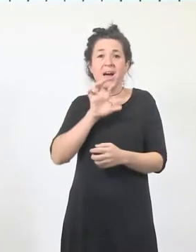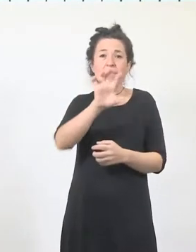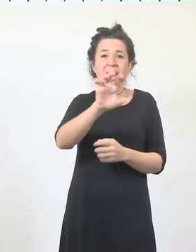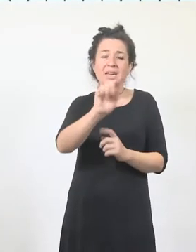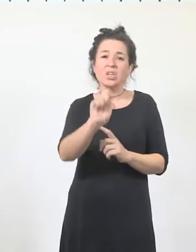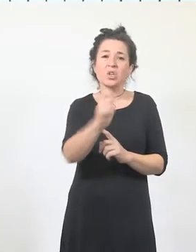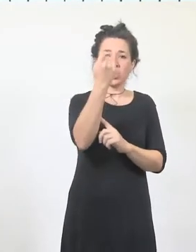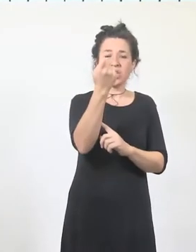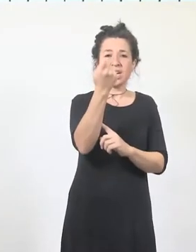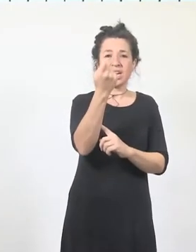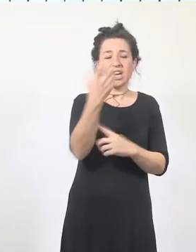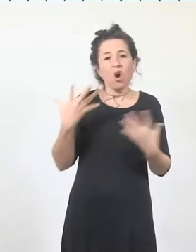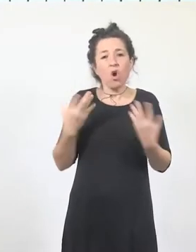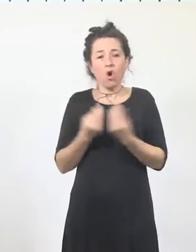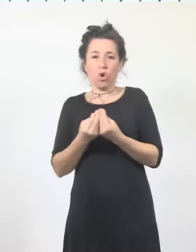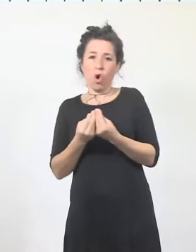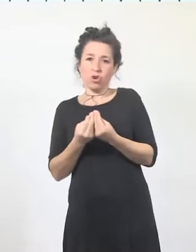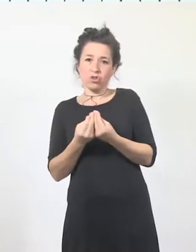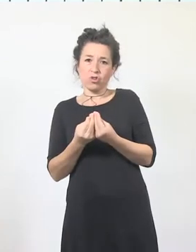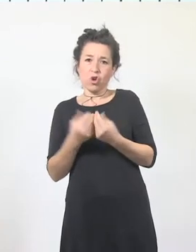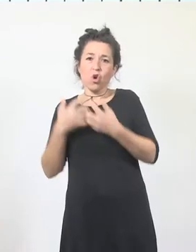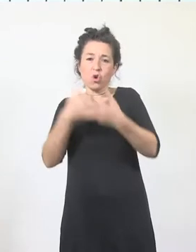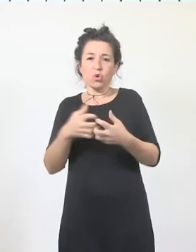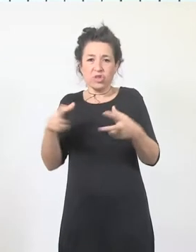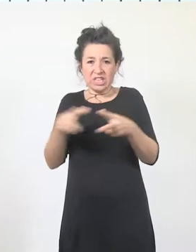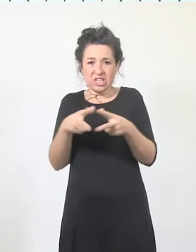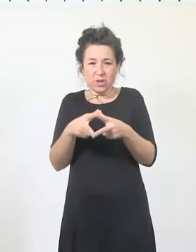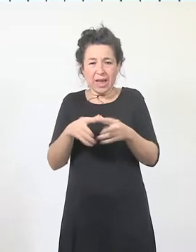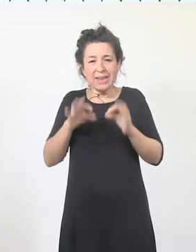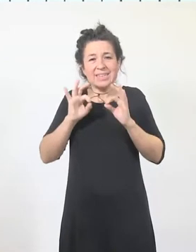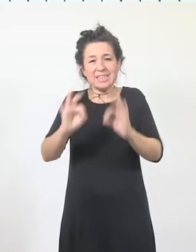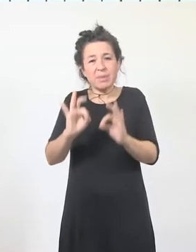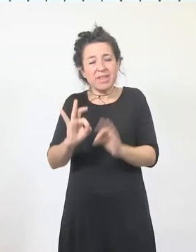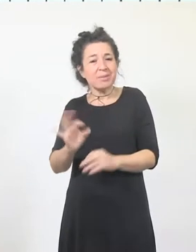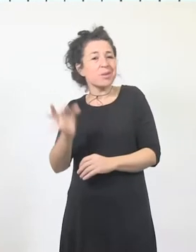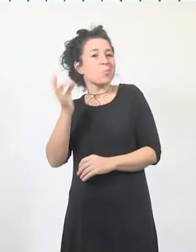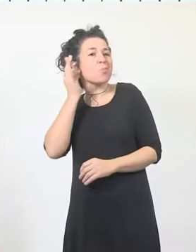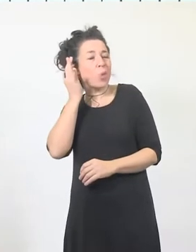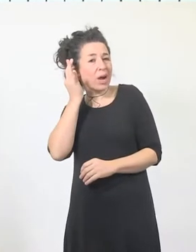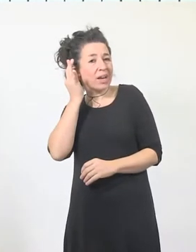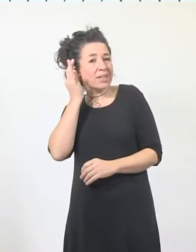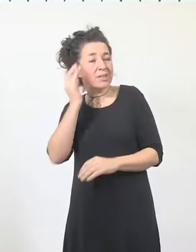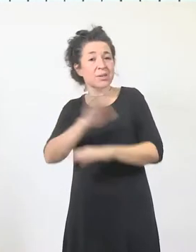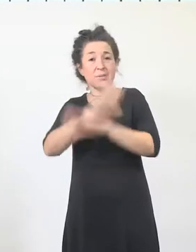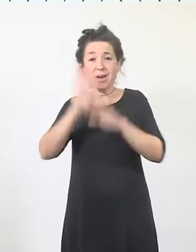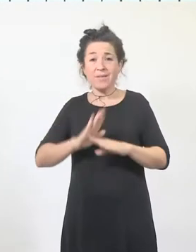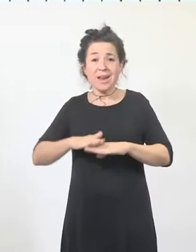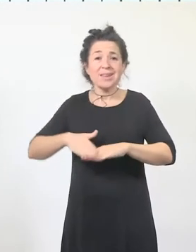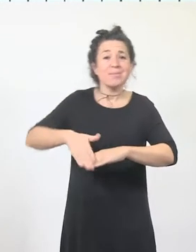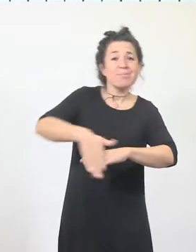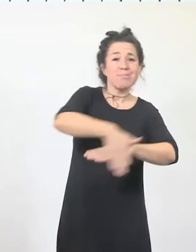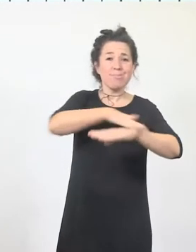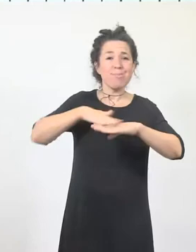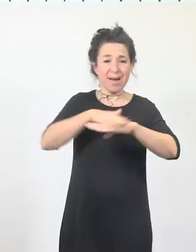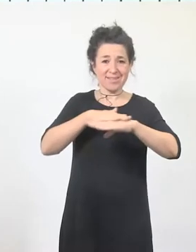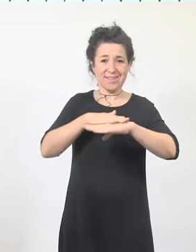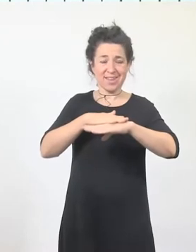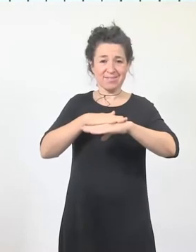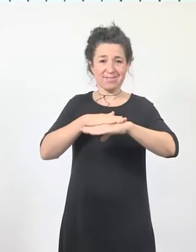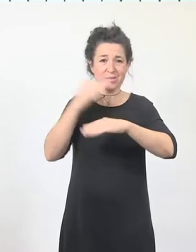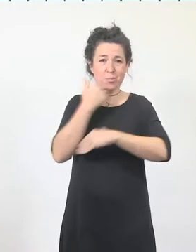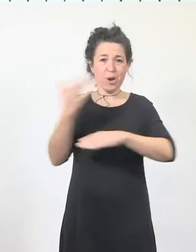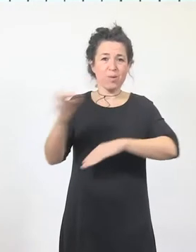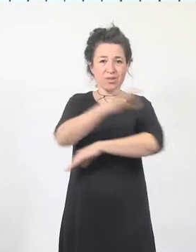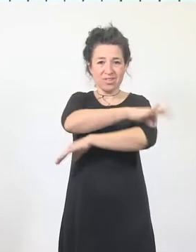lucha social, la lucha de los derechos de las mujeres sobre todo, porque son la columna vertebral de la sociedad saharaui.